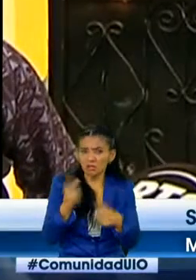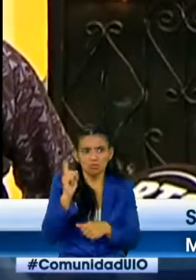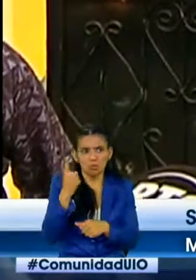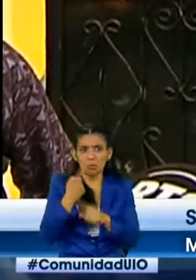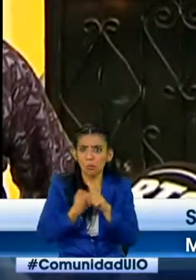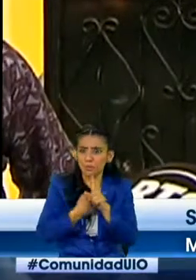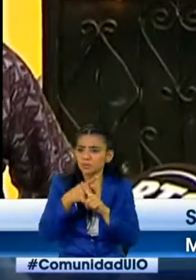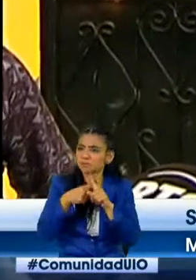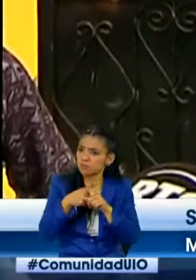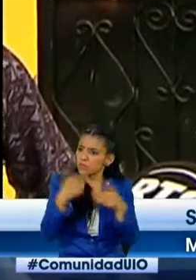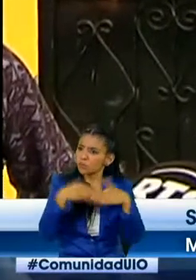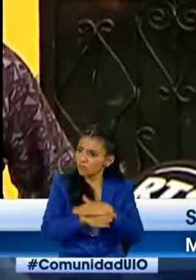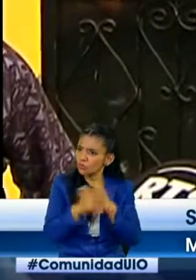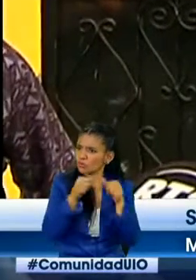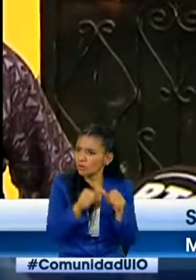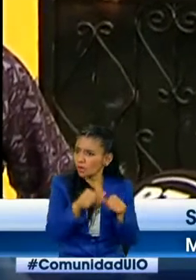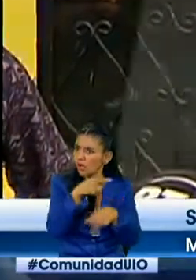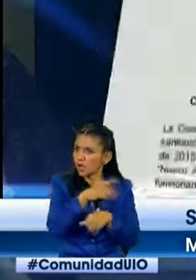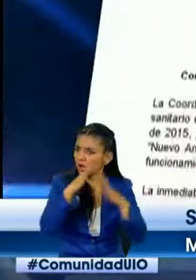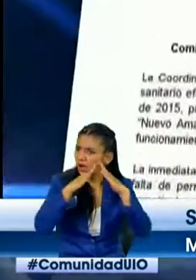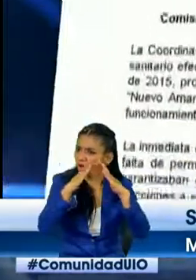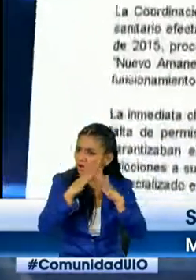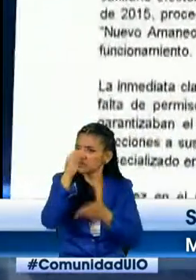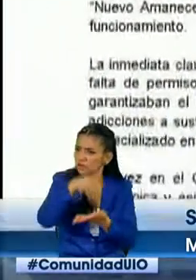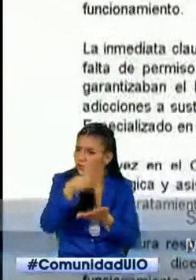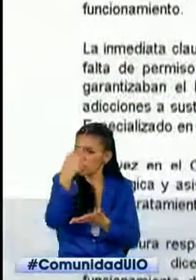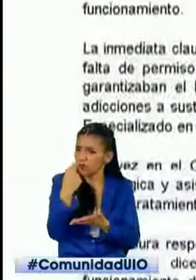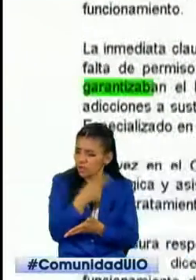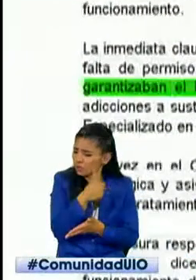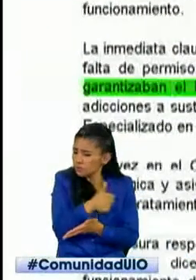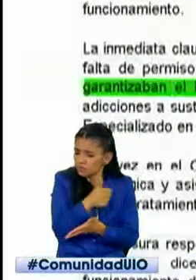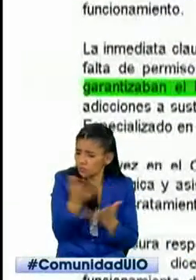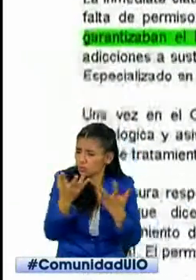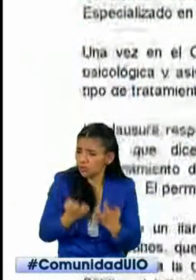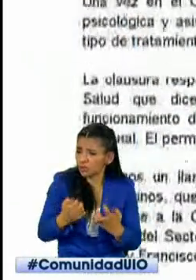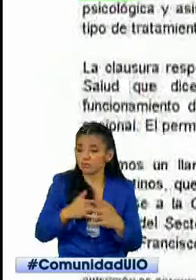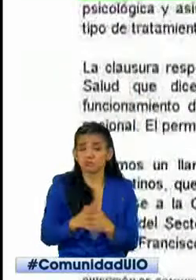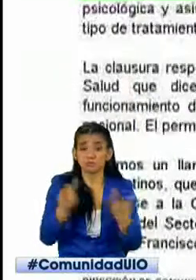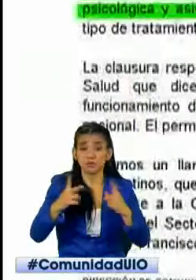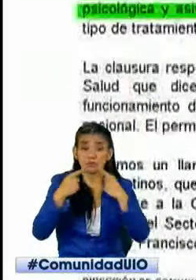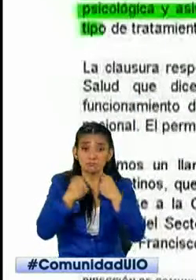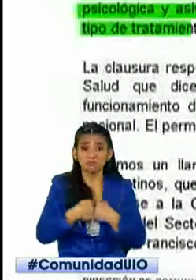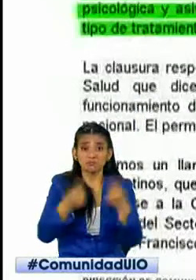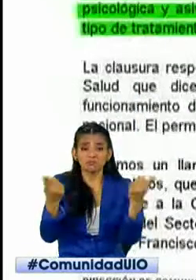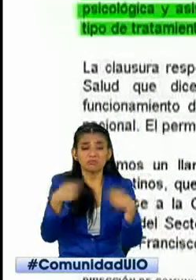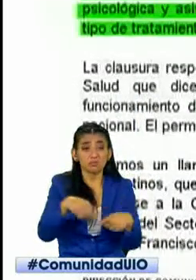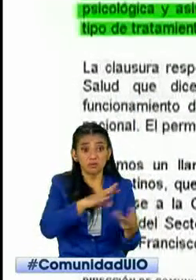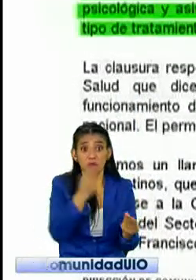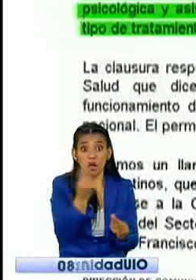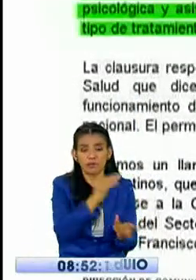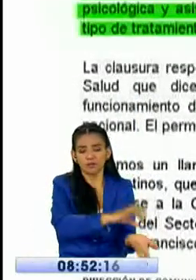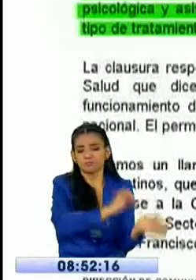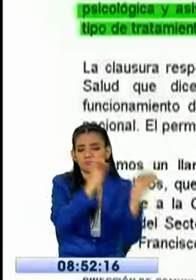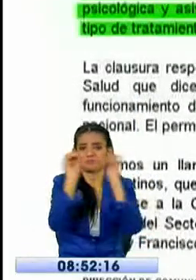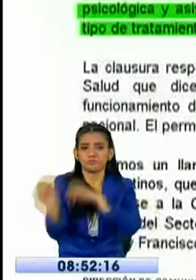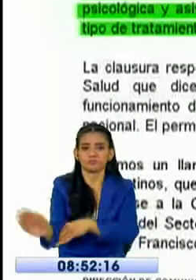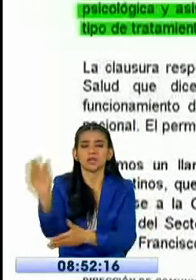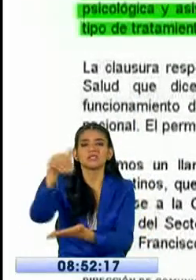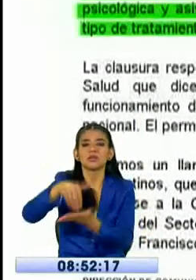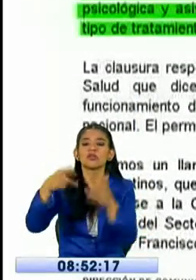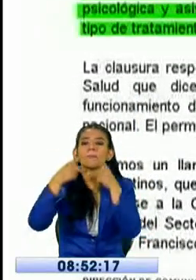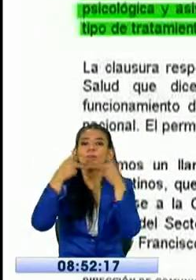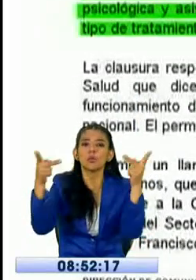medio que llevan los chicos, y ellos quieren. En el mismo comunicado se informa que fueron trasladados al centro público